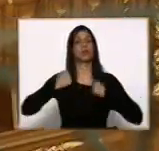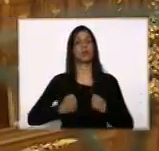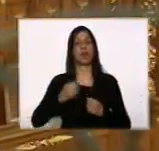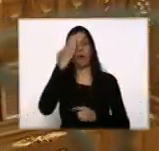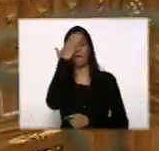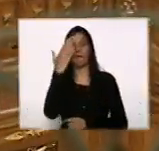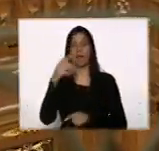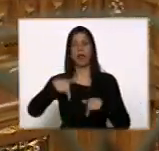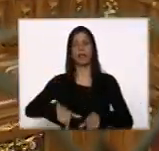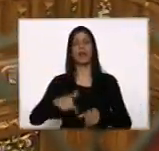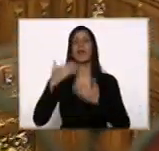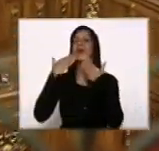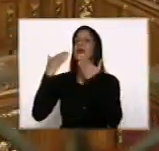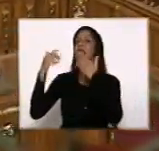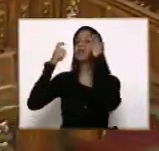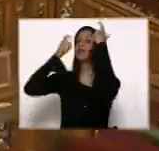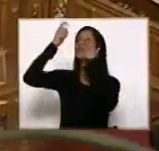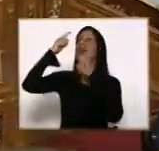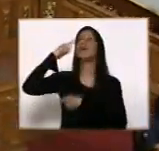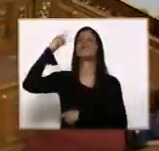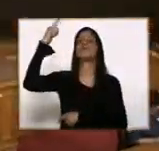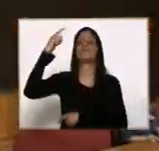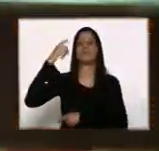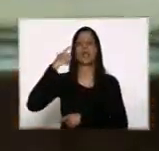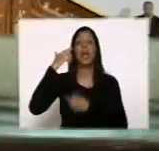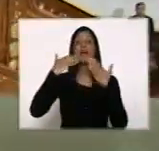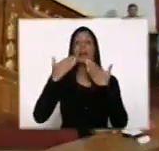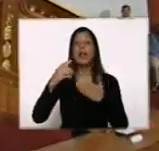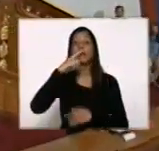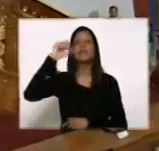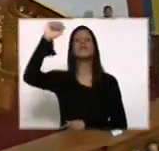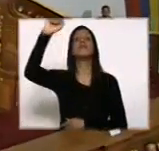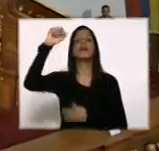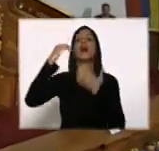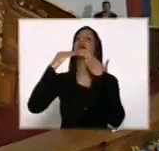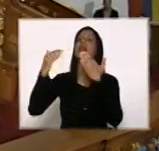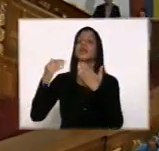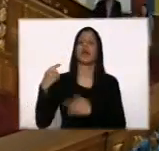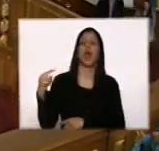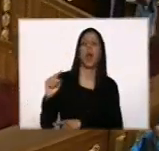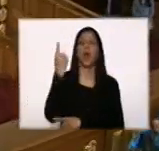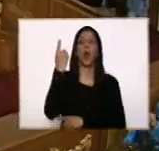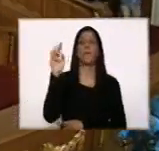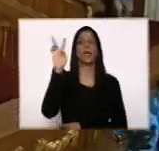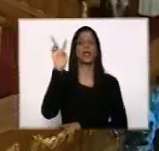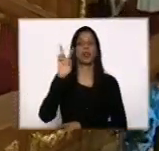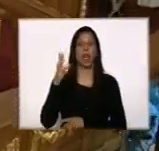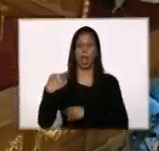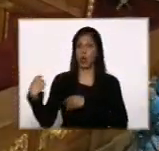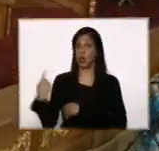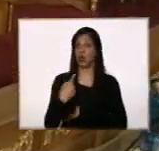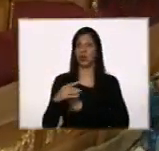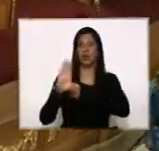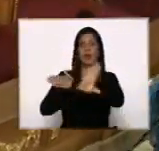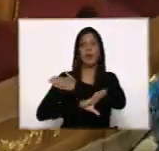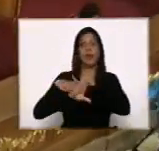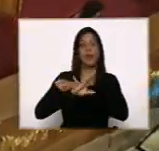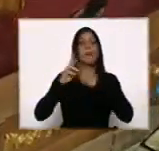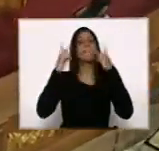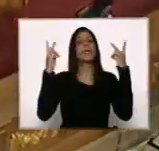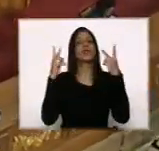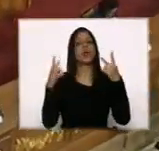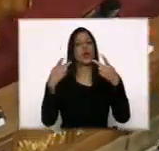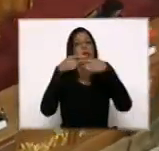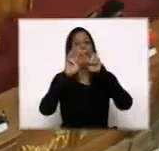proceso, gracias al comandante Hugo Chávez, gracias al presidente Maduro, somos los únicos que podemos garantizar la victoria, la